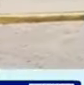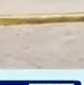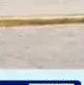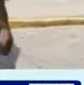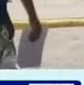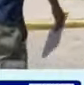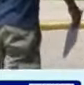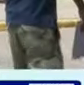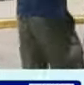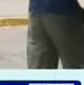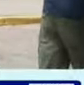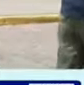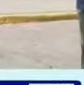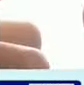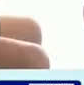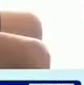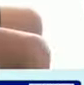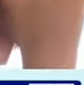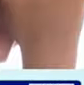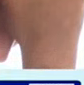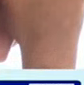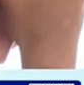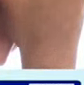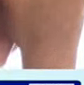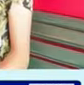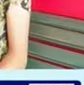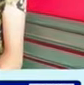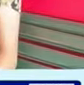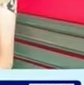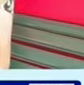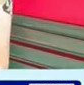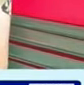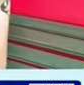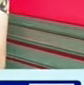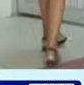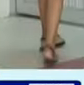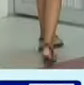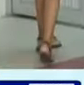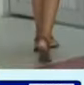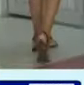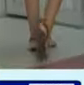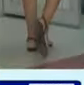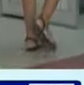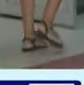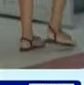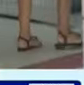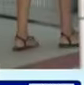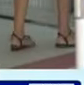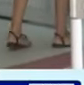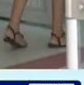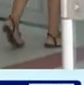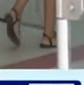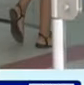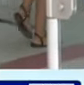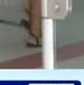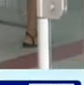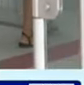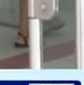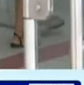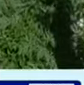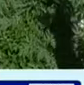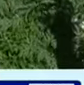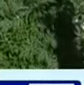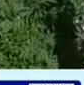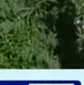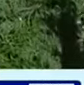la ciudad de Pando. Tenemos 4 casos. Es una enfermedad parecida al dengue o a la chikungunya, con la